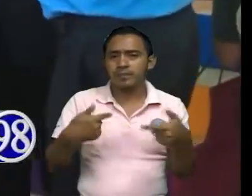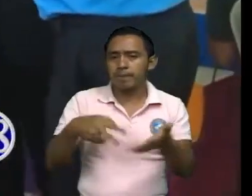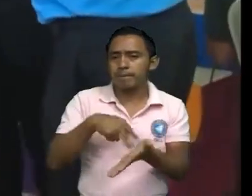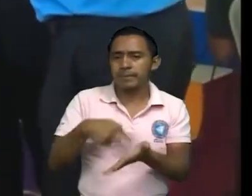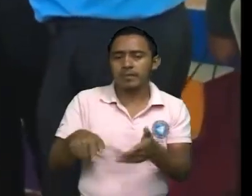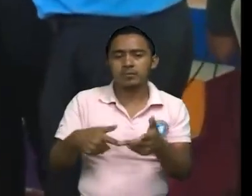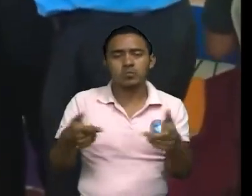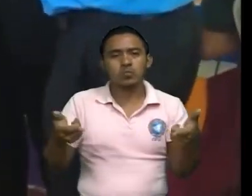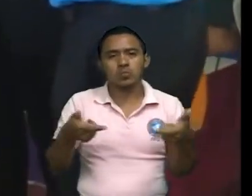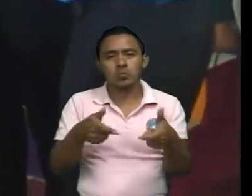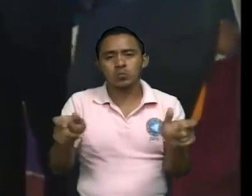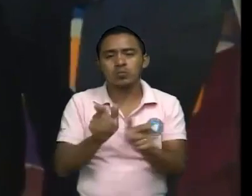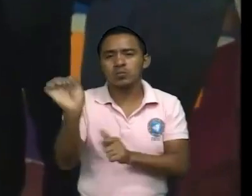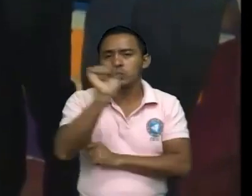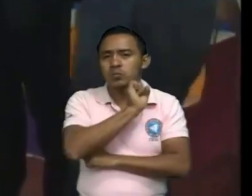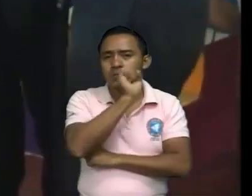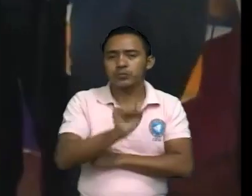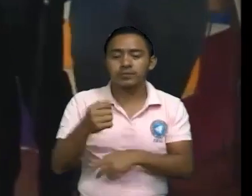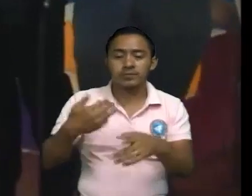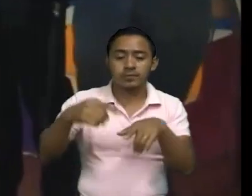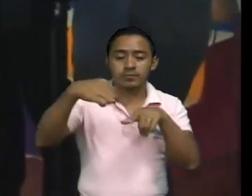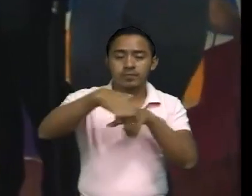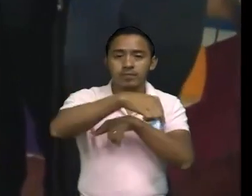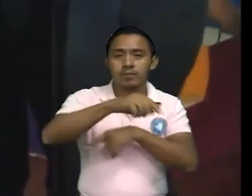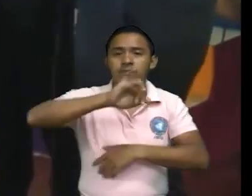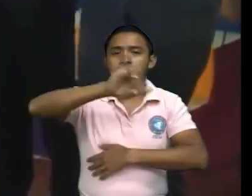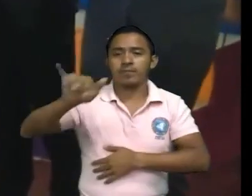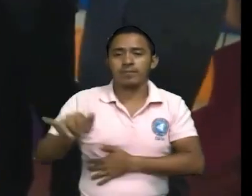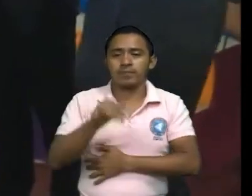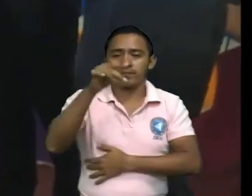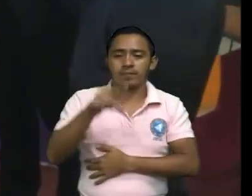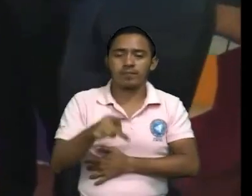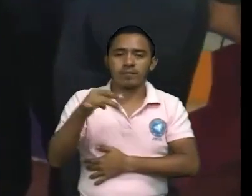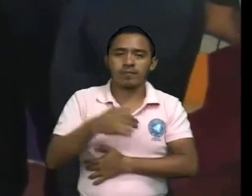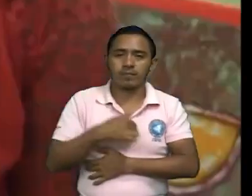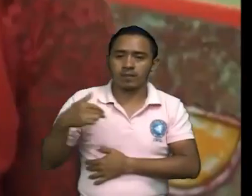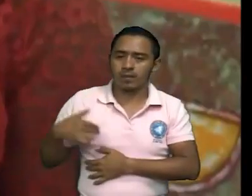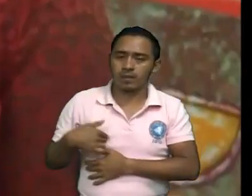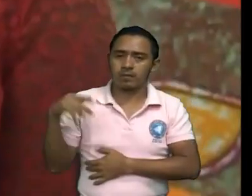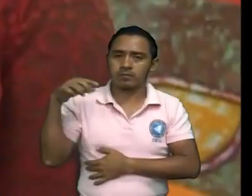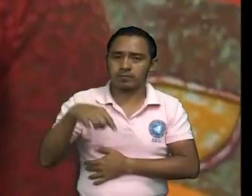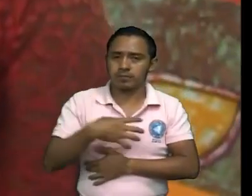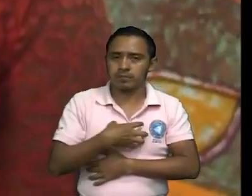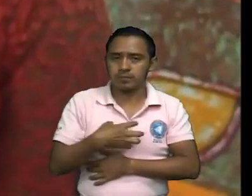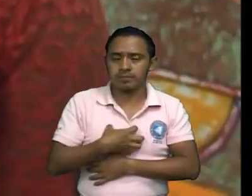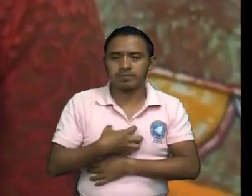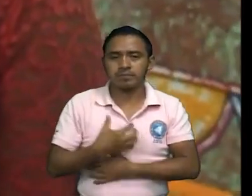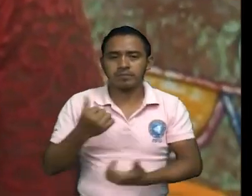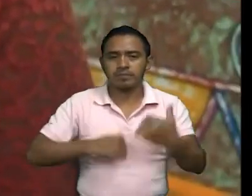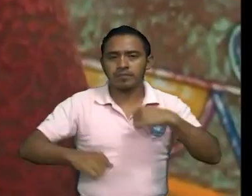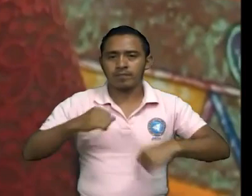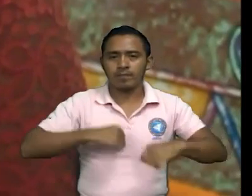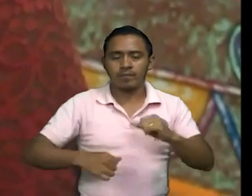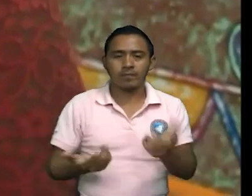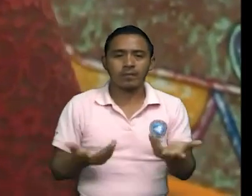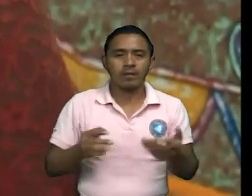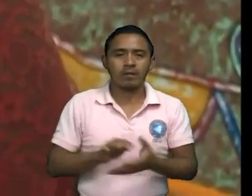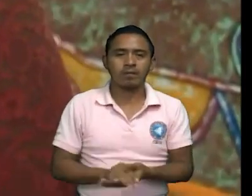diferentes municipios. INOTEP es el anfitrión donde se está dando una gala artística de